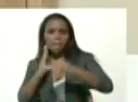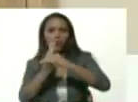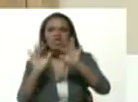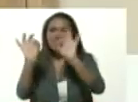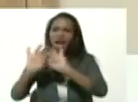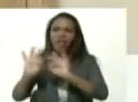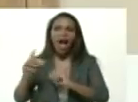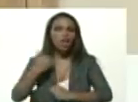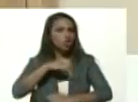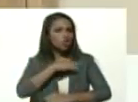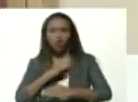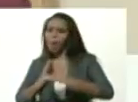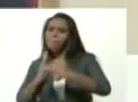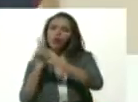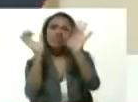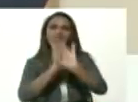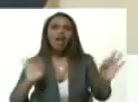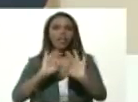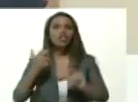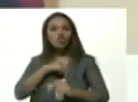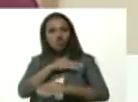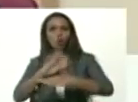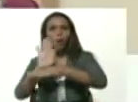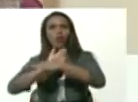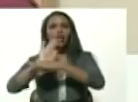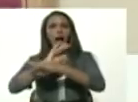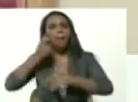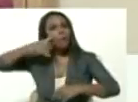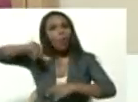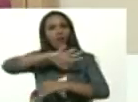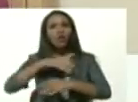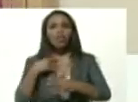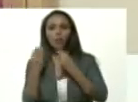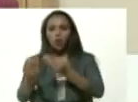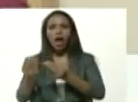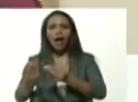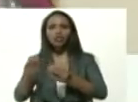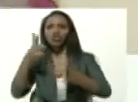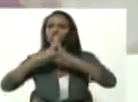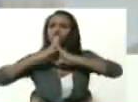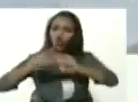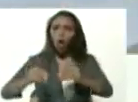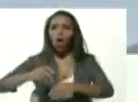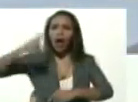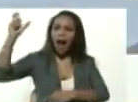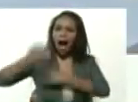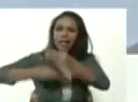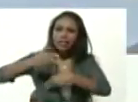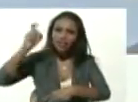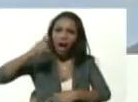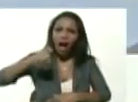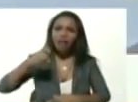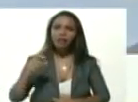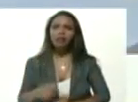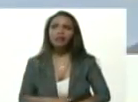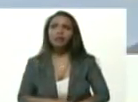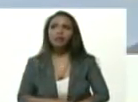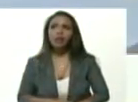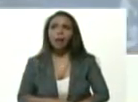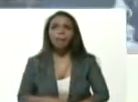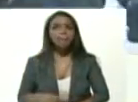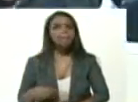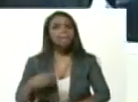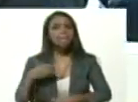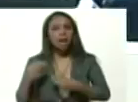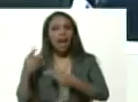nosotros no nos detiene nadie. Y vamos a proteger a nuestro pueblo y le vamos a garantizar todo lo que haga falta para esta